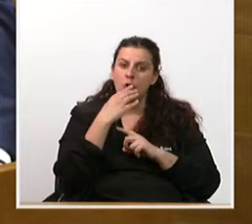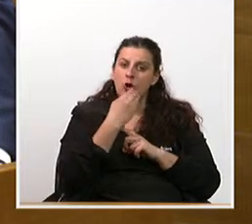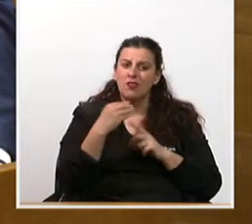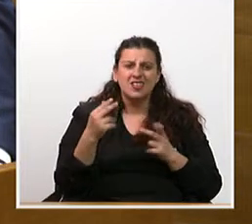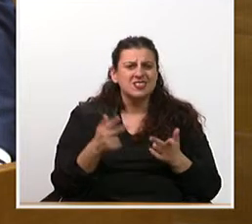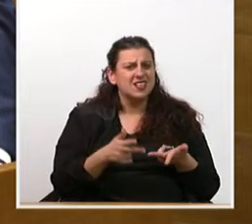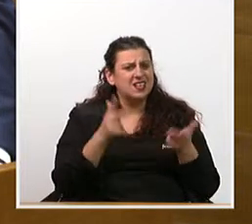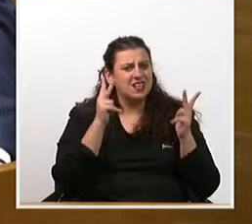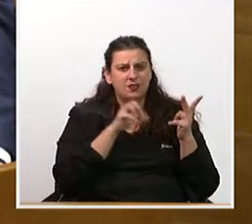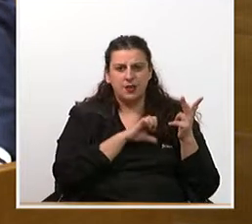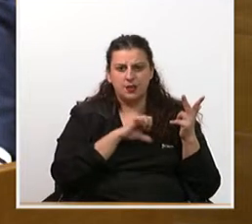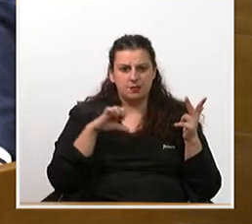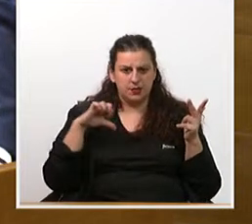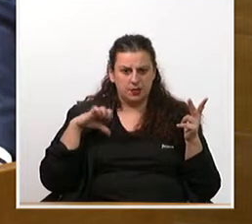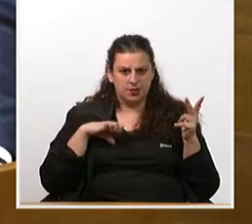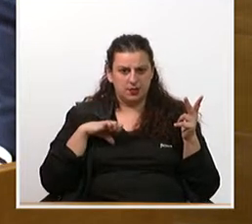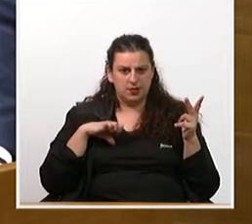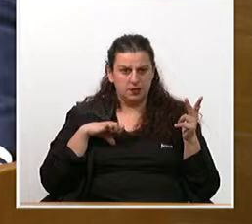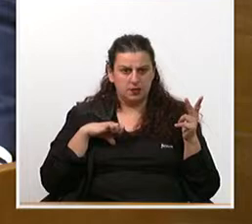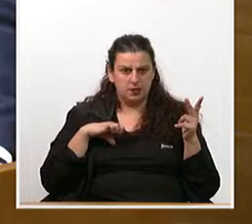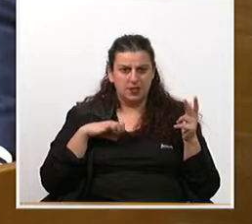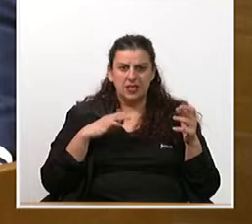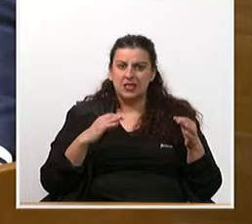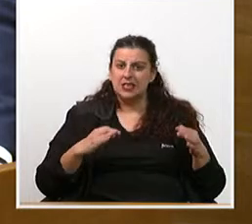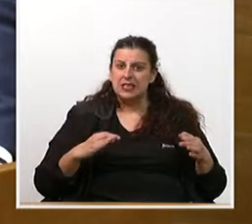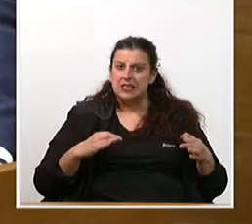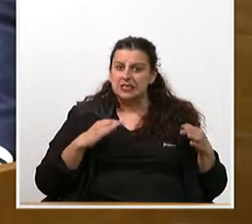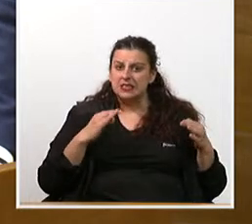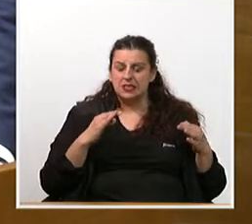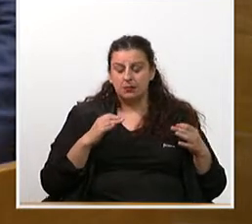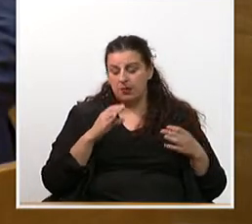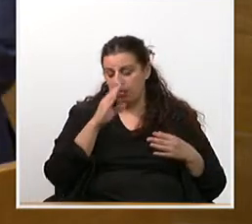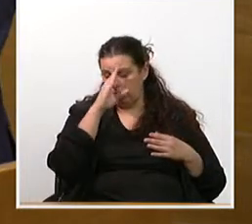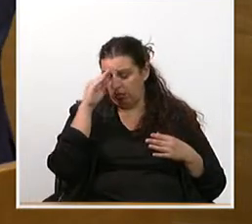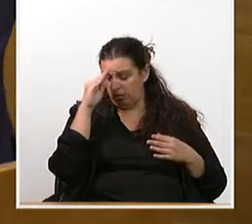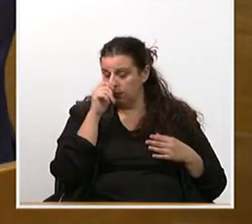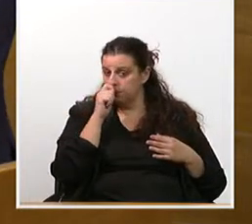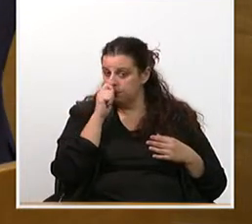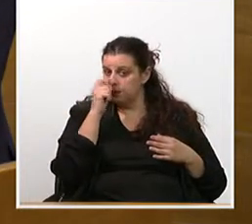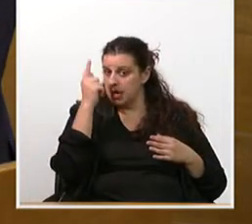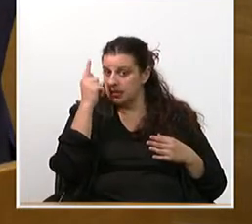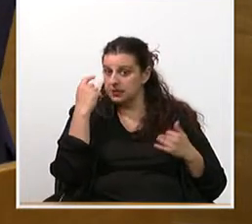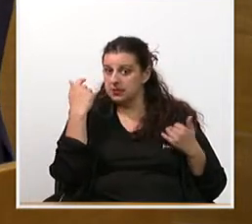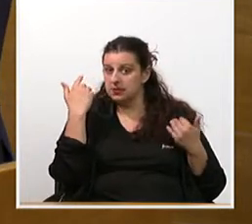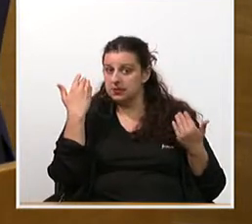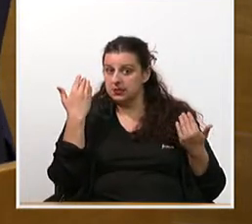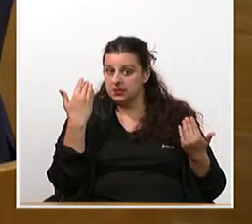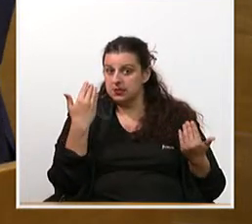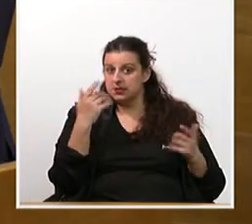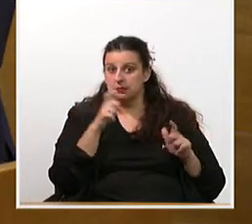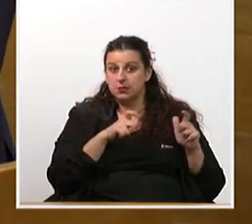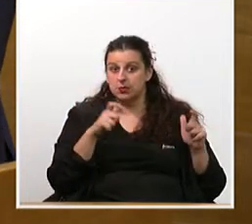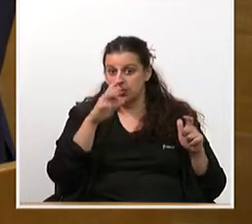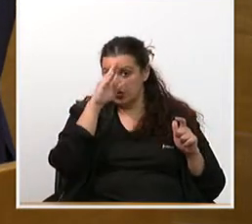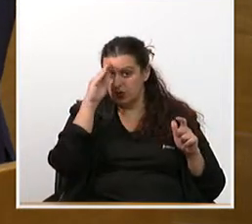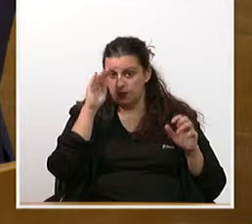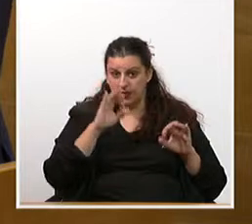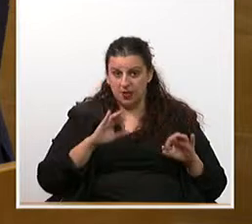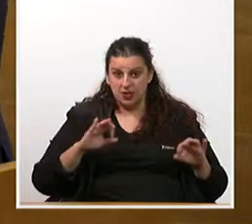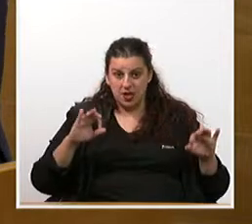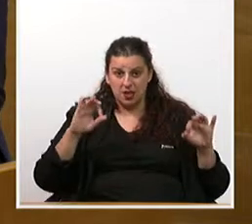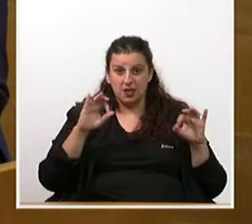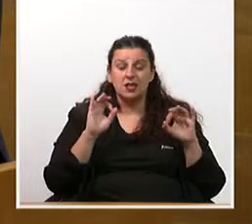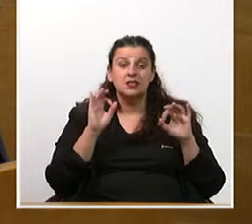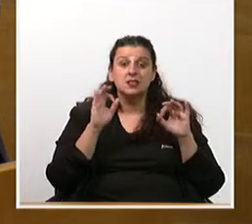e independientes ha sido siempre los grandes olvidados y que que nadie se olvide aquí no son el